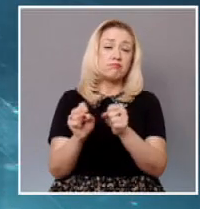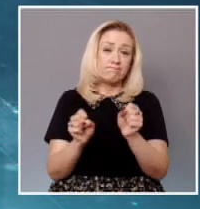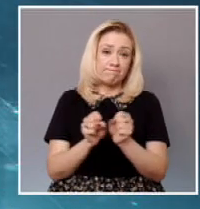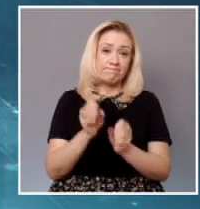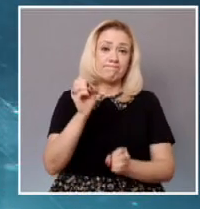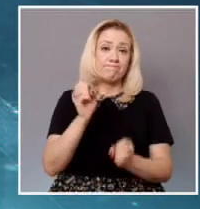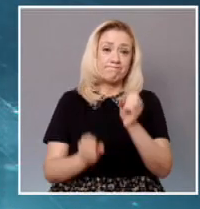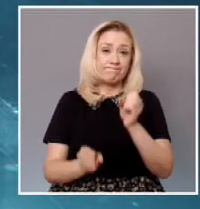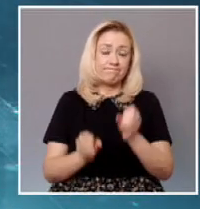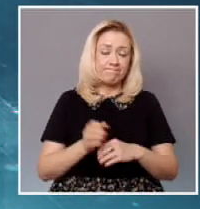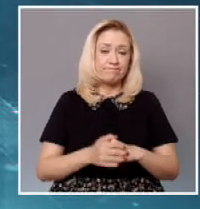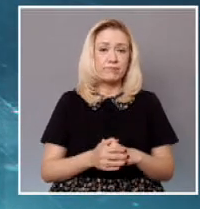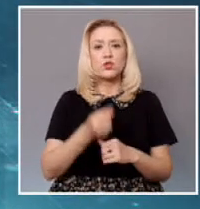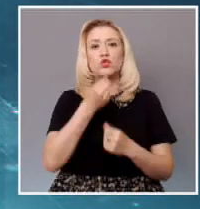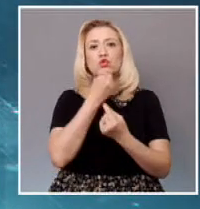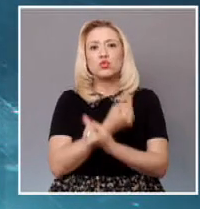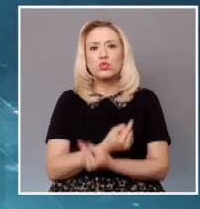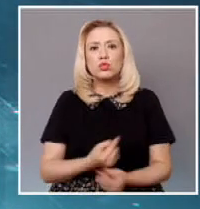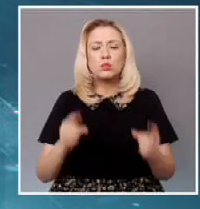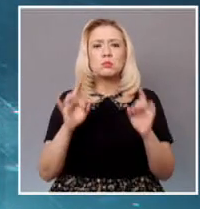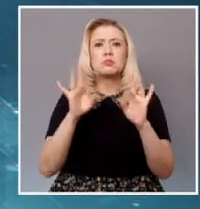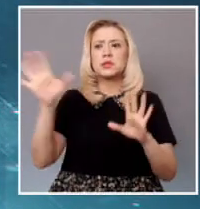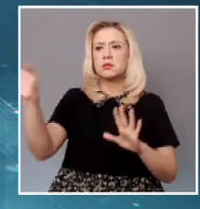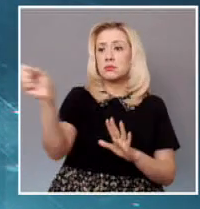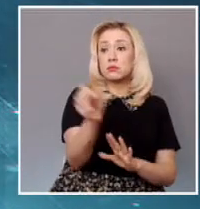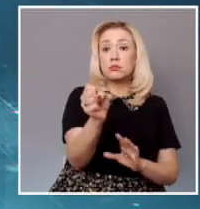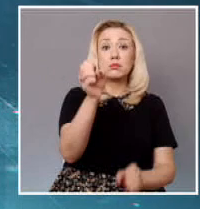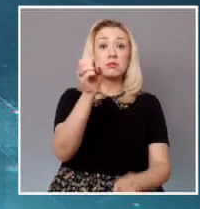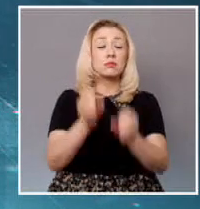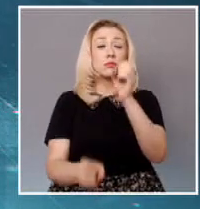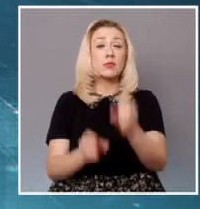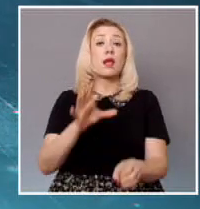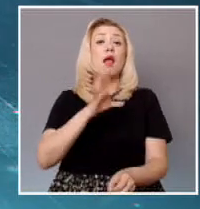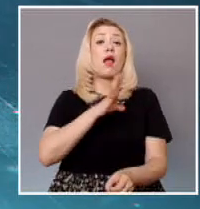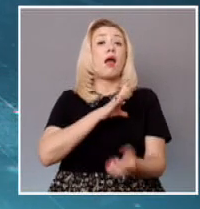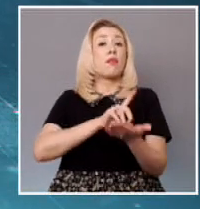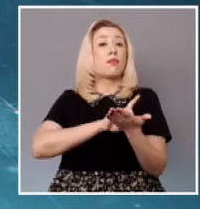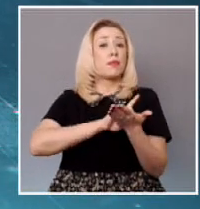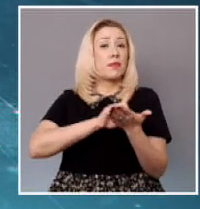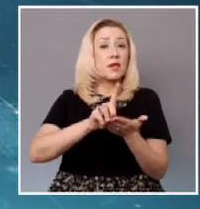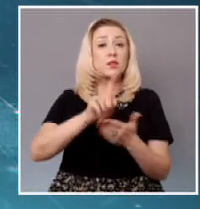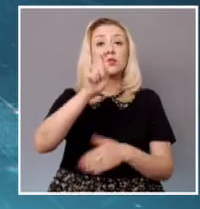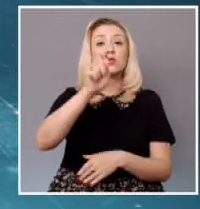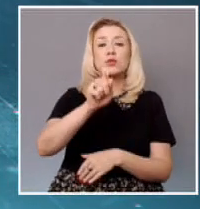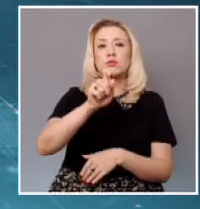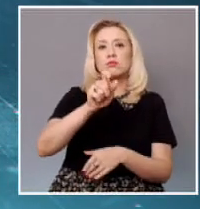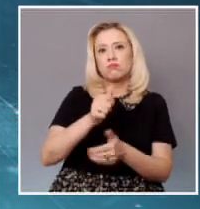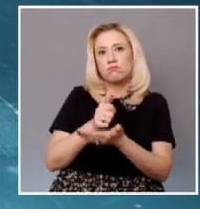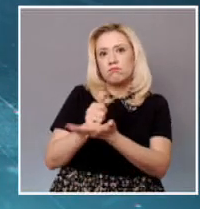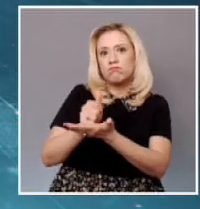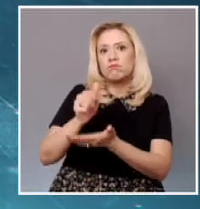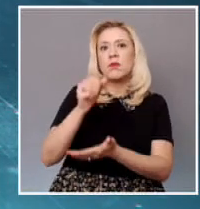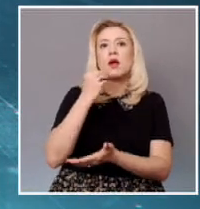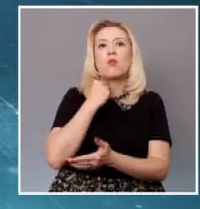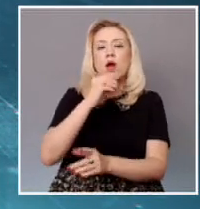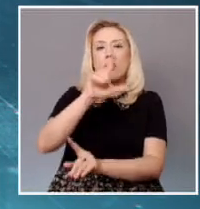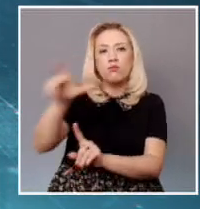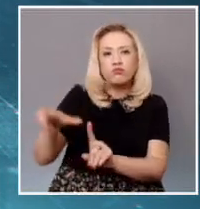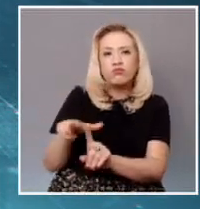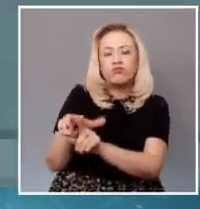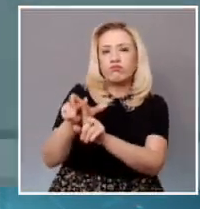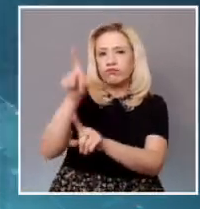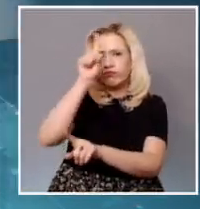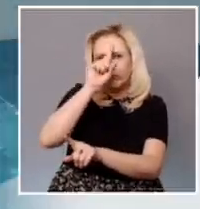Infantes involucrados en un proceso judicial tienen derecho a una asesoría jurídica reforzada, estableció la primera